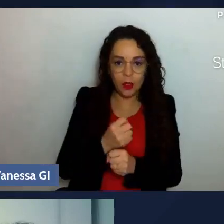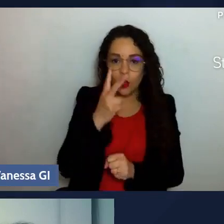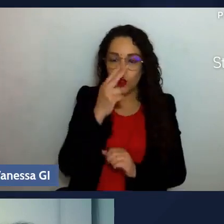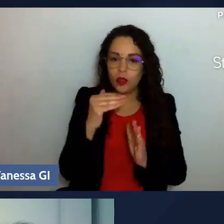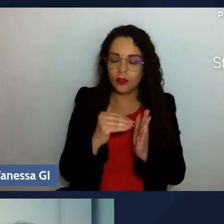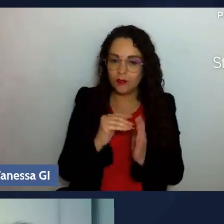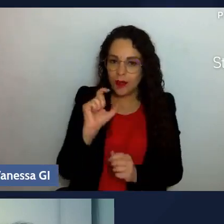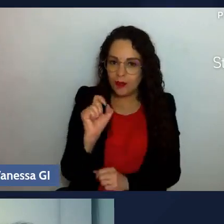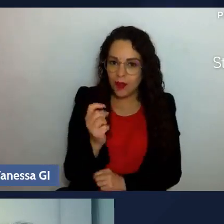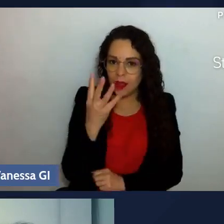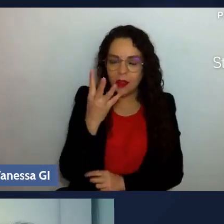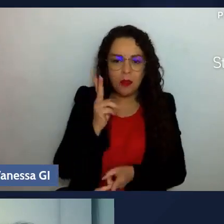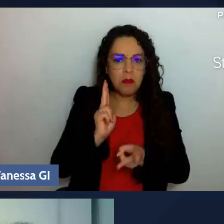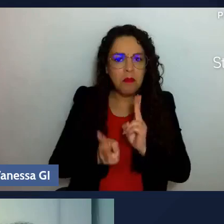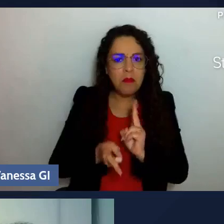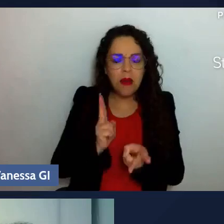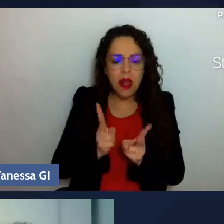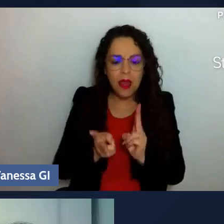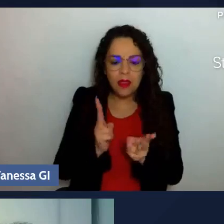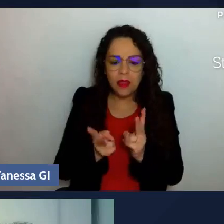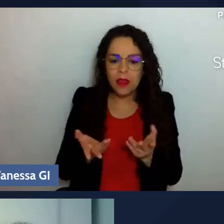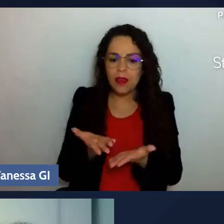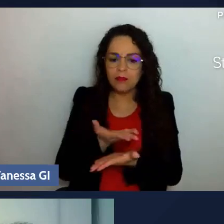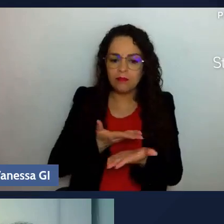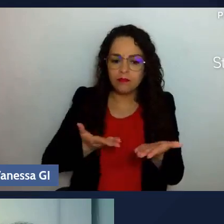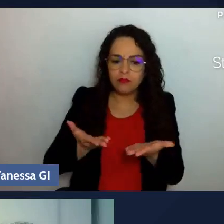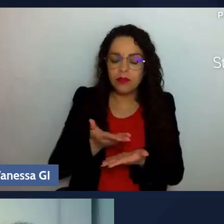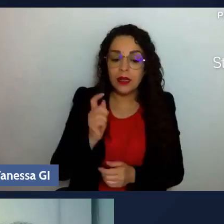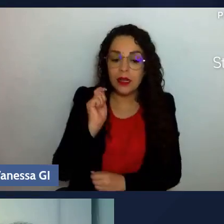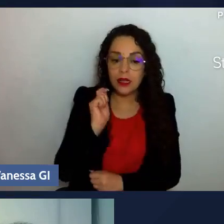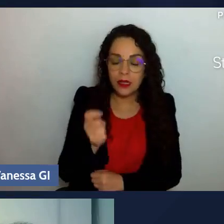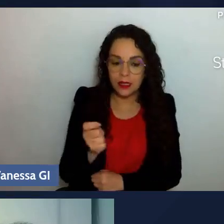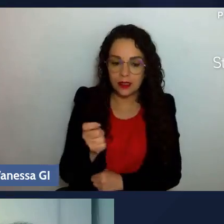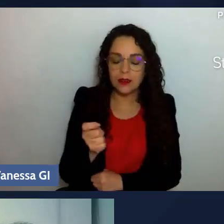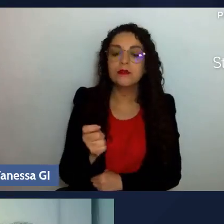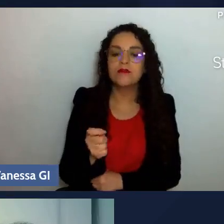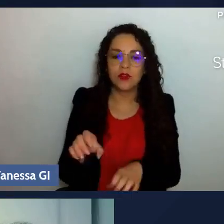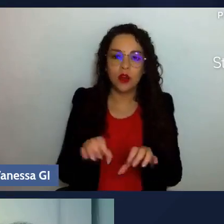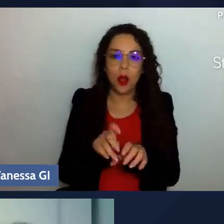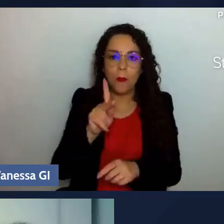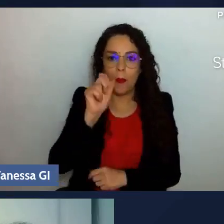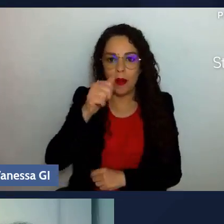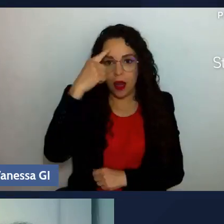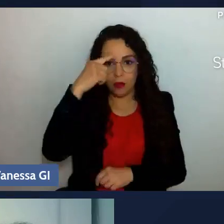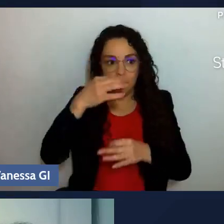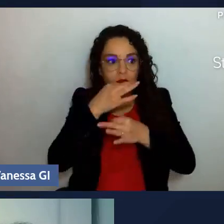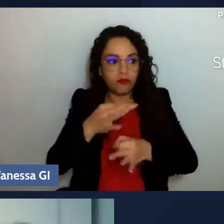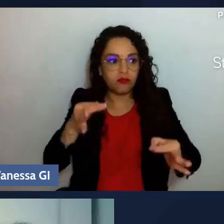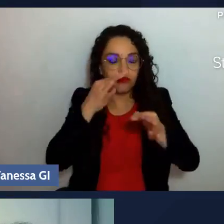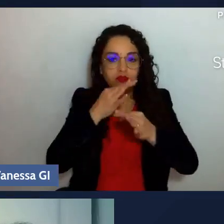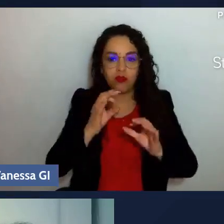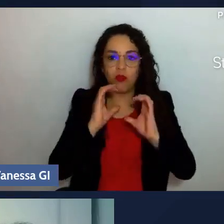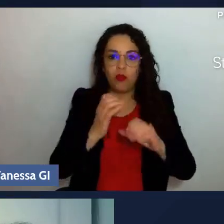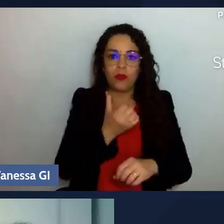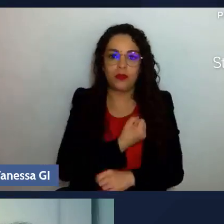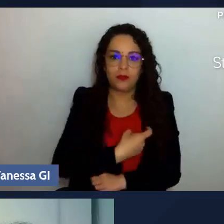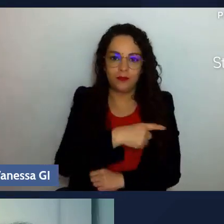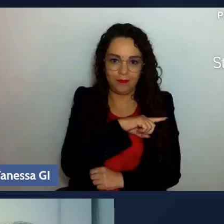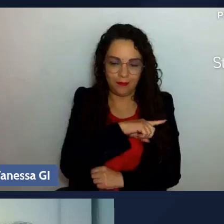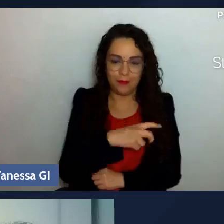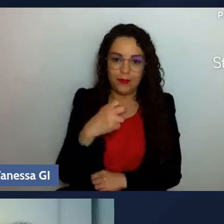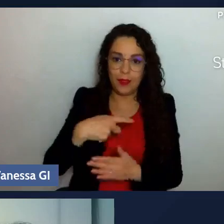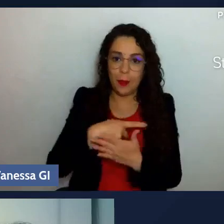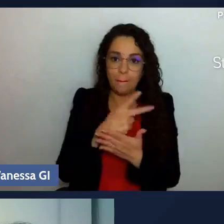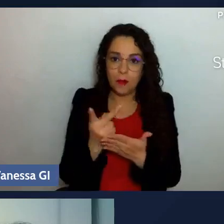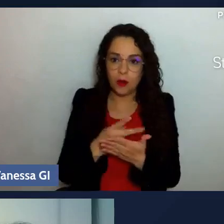en una plática, en una charla más sobre el plan de campaña de salud, que esta es nuestra tercera plática del programa institucional